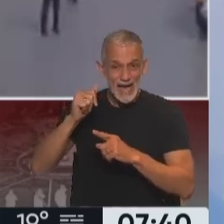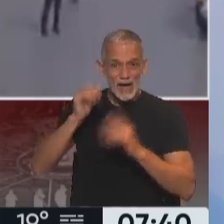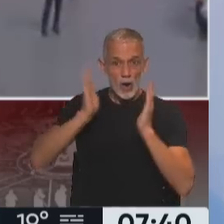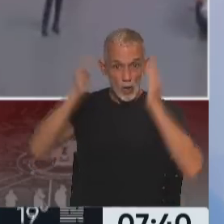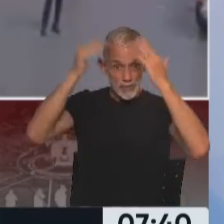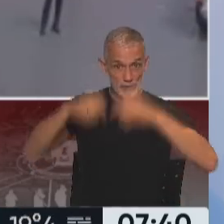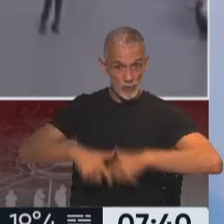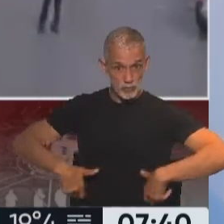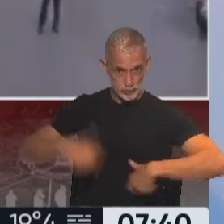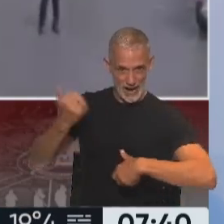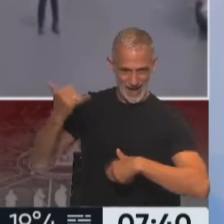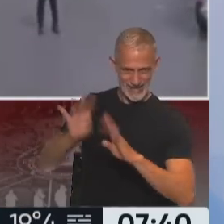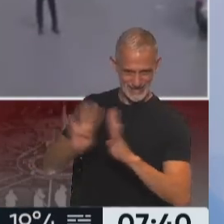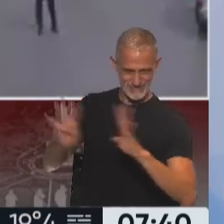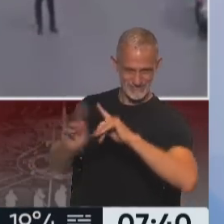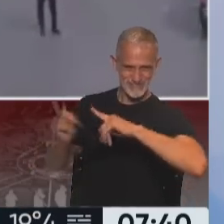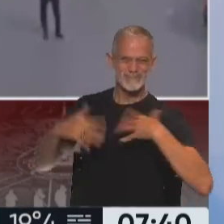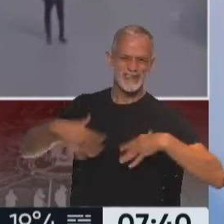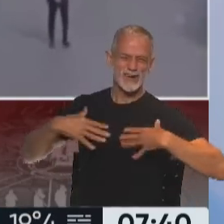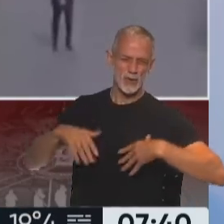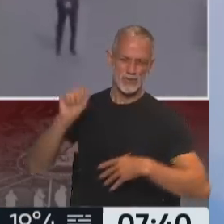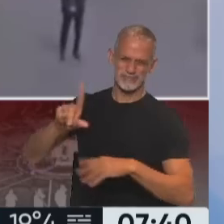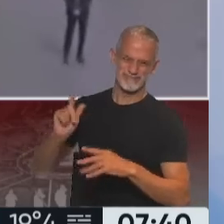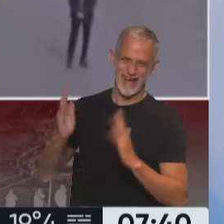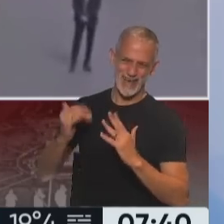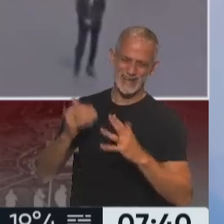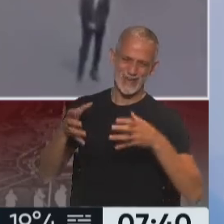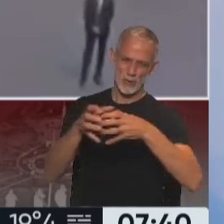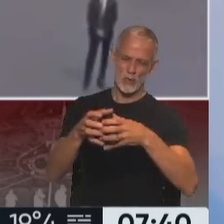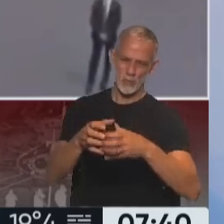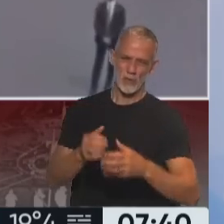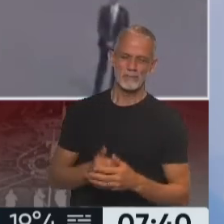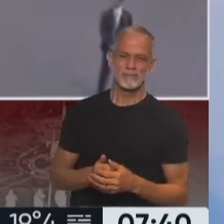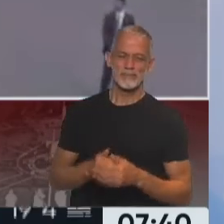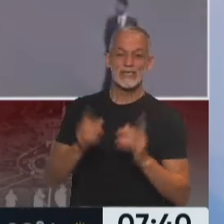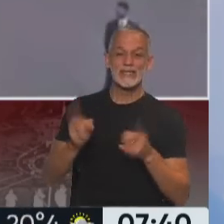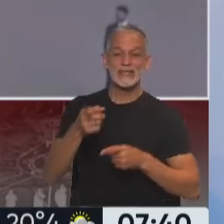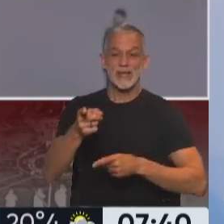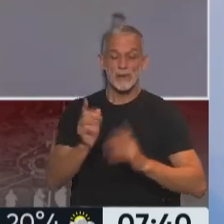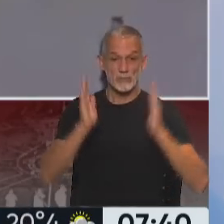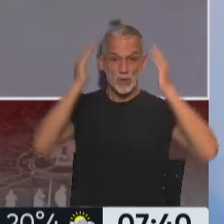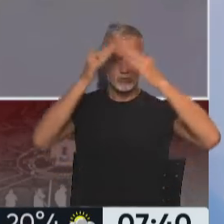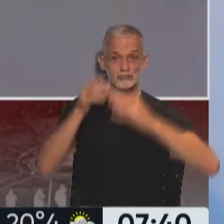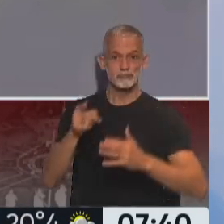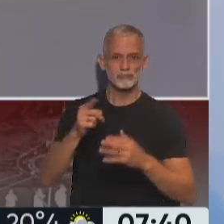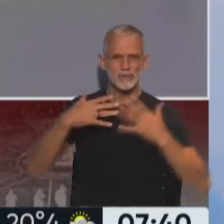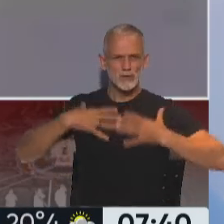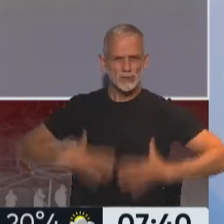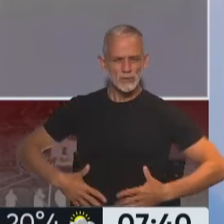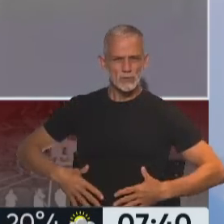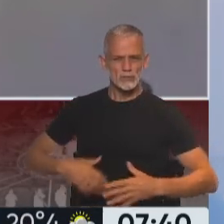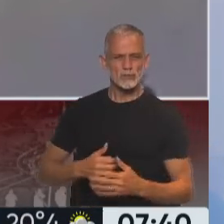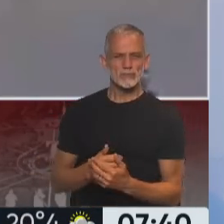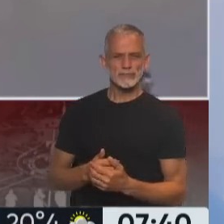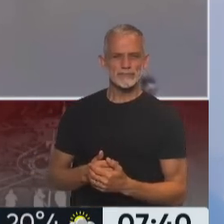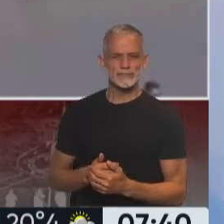también, por lo que estamos Hay viendo. una Ayudanos con la delegación. vestimenta. hay una delegación, Seguramente, sí, claro. y estará seguramente el cardenal ¿Tienen sotana? Rolando Macricas, que